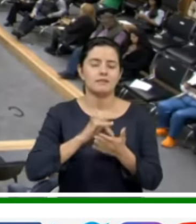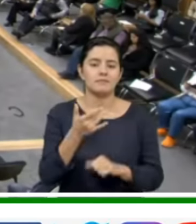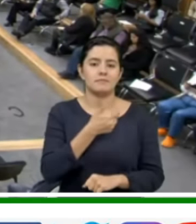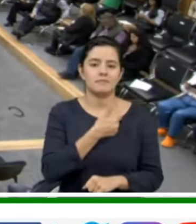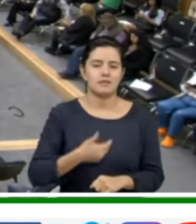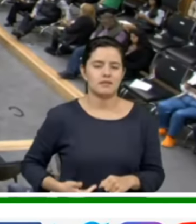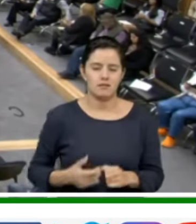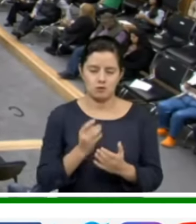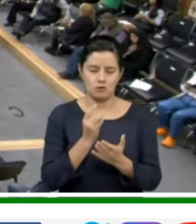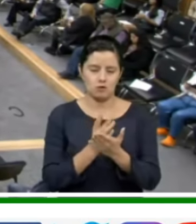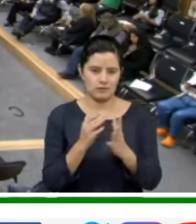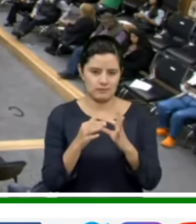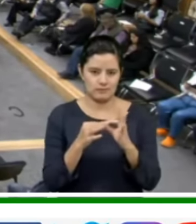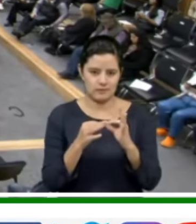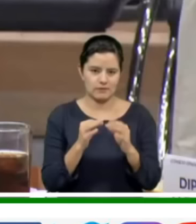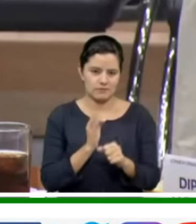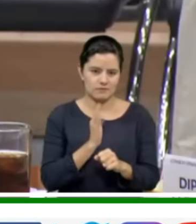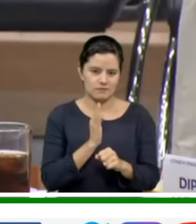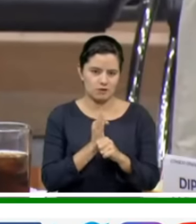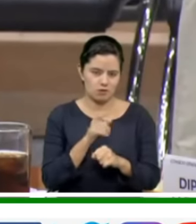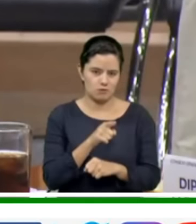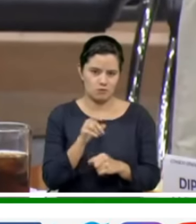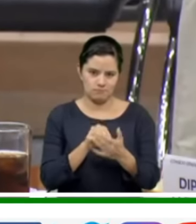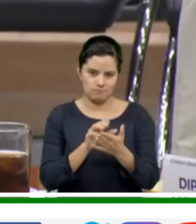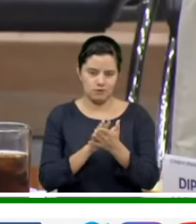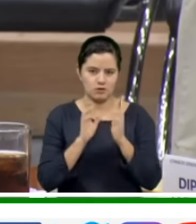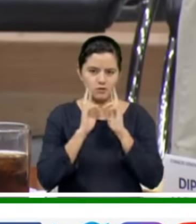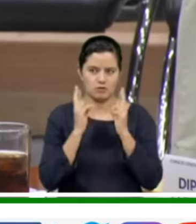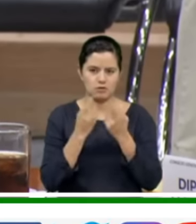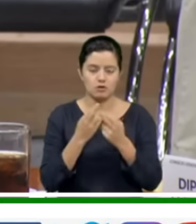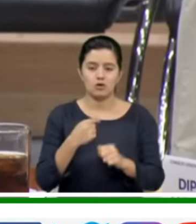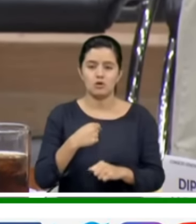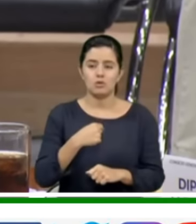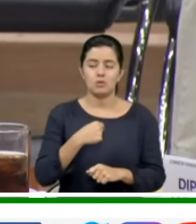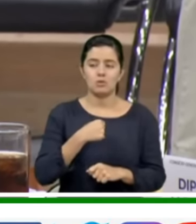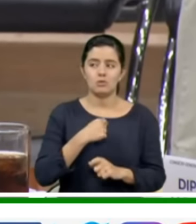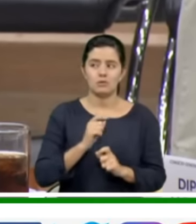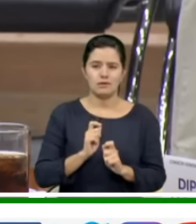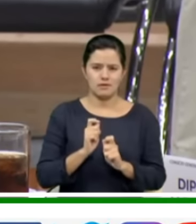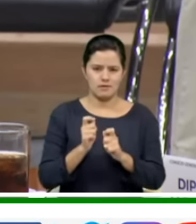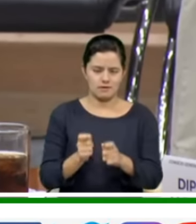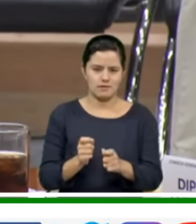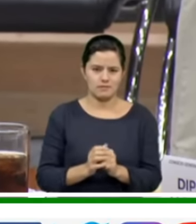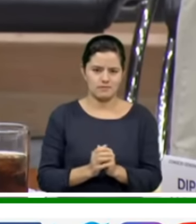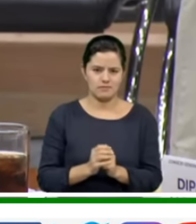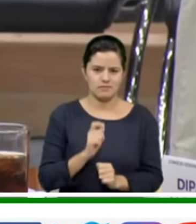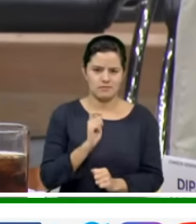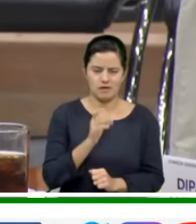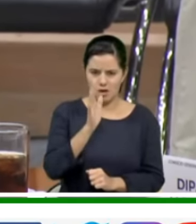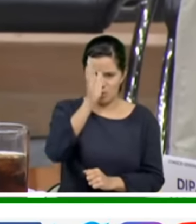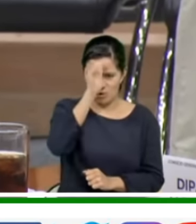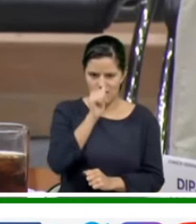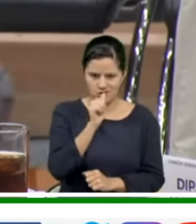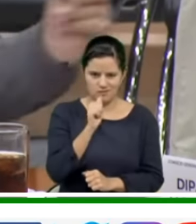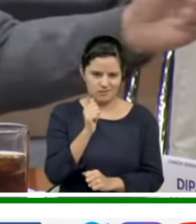que quede constancia en esta sesión de que he entregado he entregado el contrato que se me